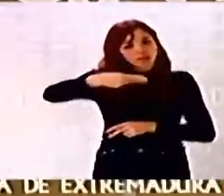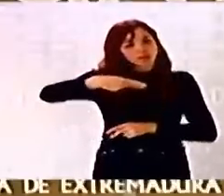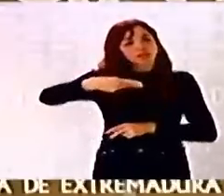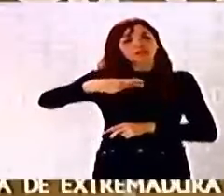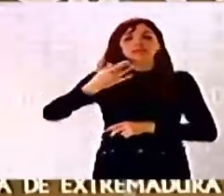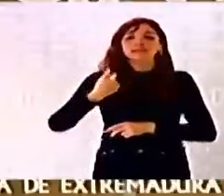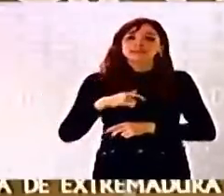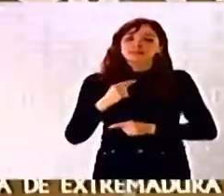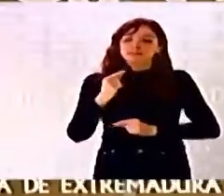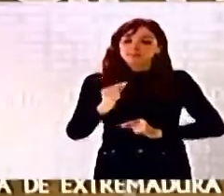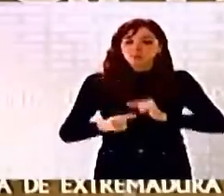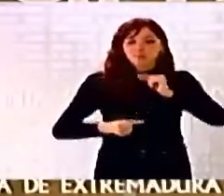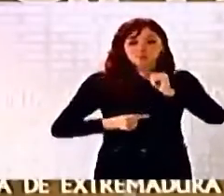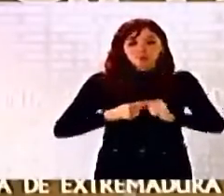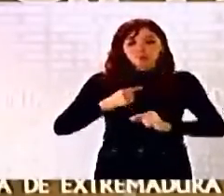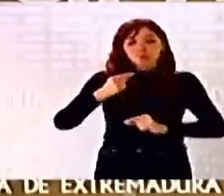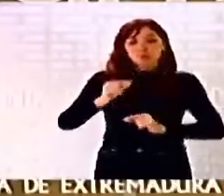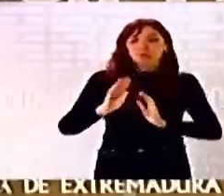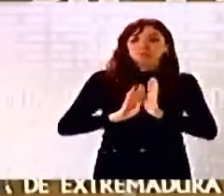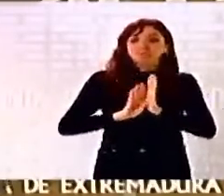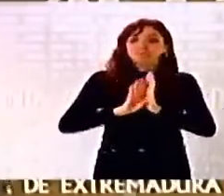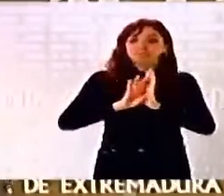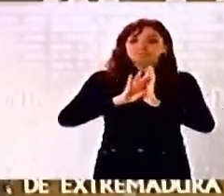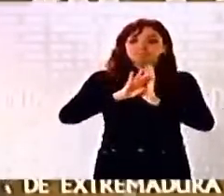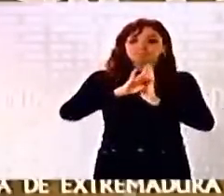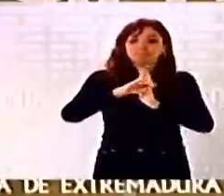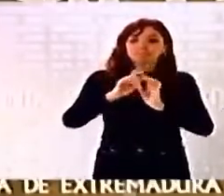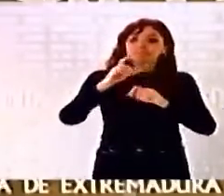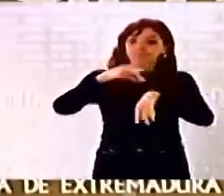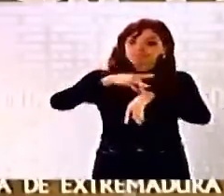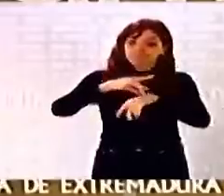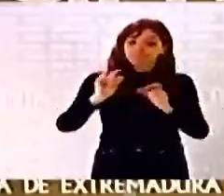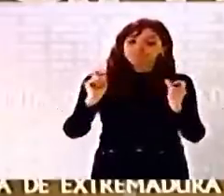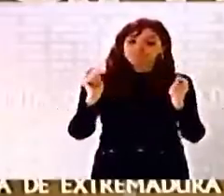capaces de ir descendiendo en las cifras de incidencia.